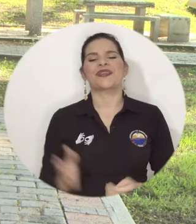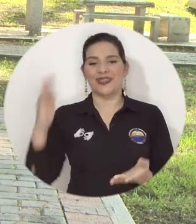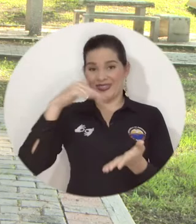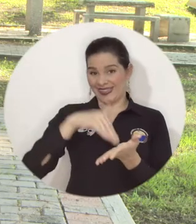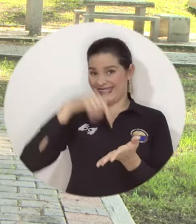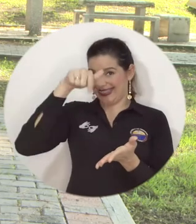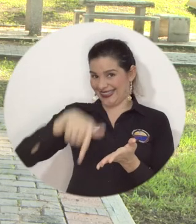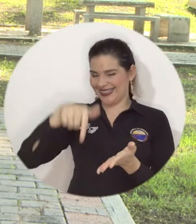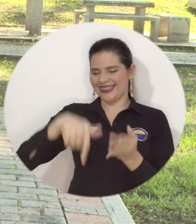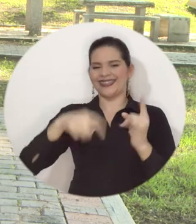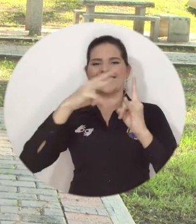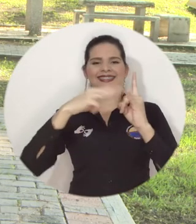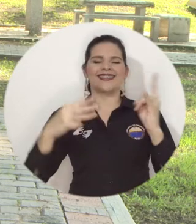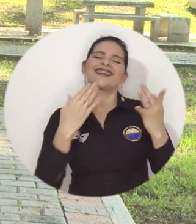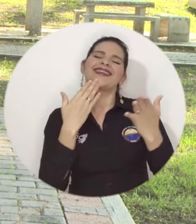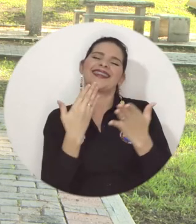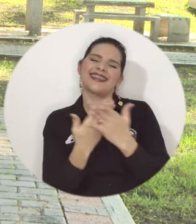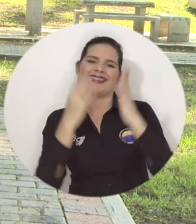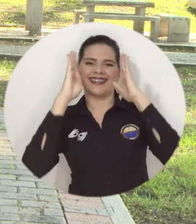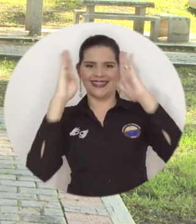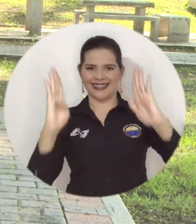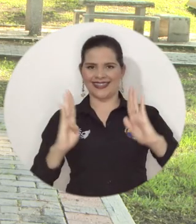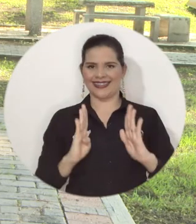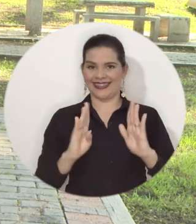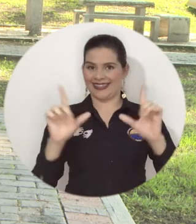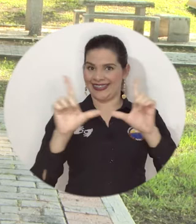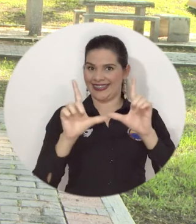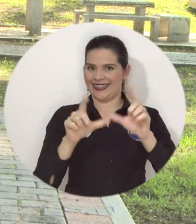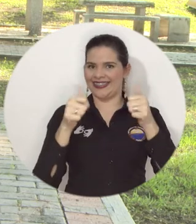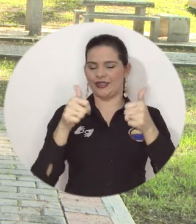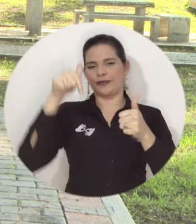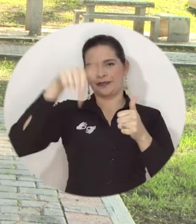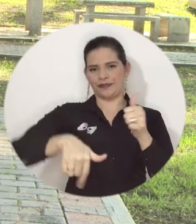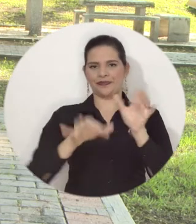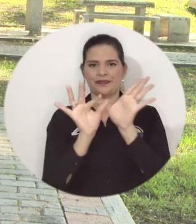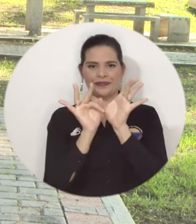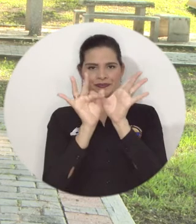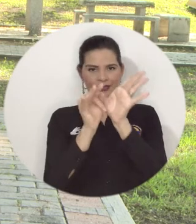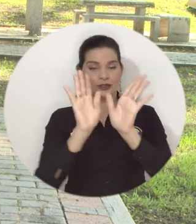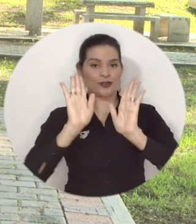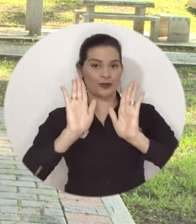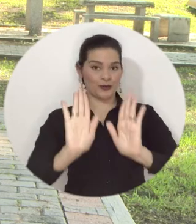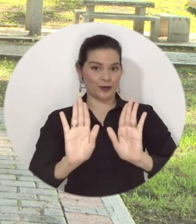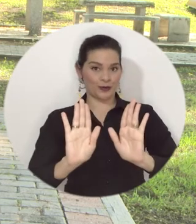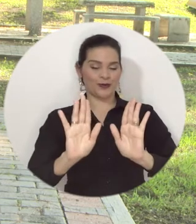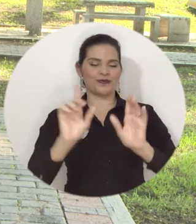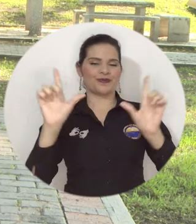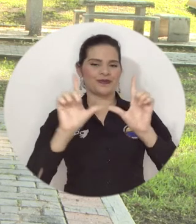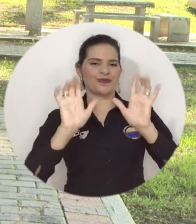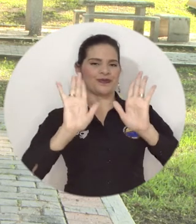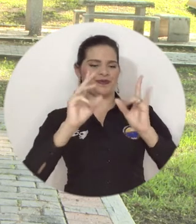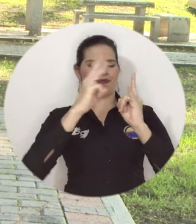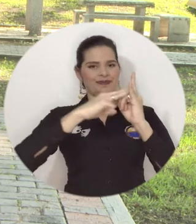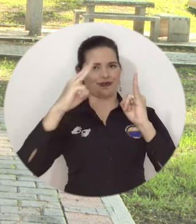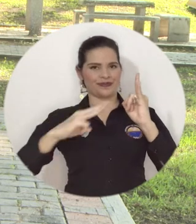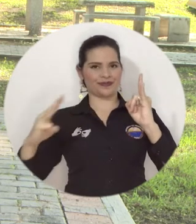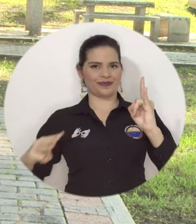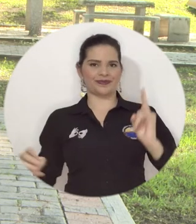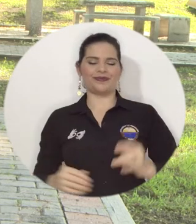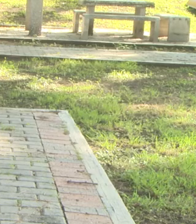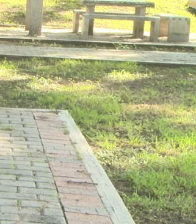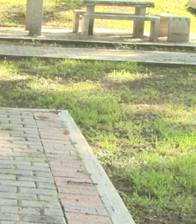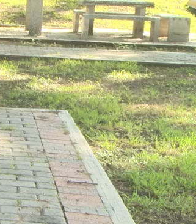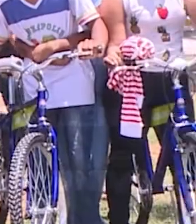Ya estamos de vuelta con ustedes. Gracias por su sintonía. Están viendo el Campus TV, programa institucional de la Universidad del